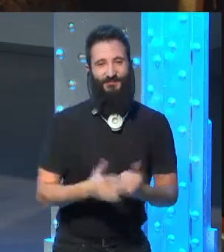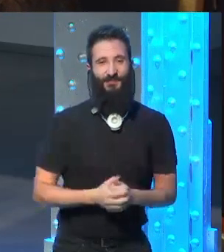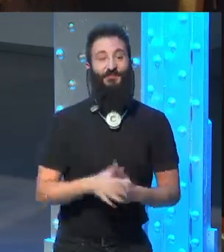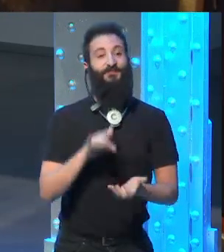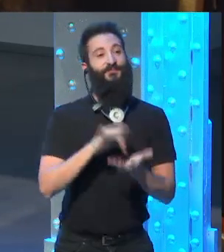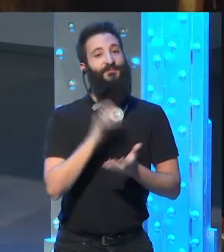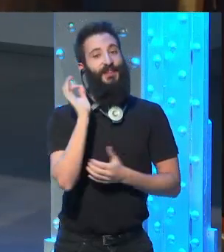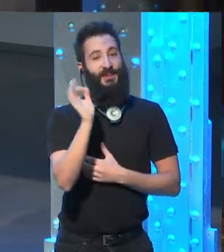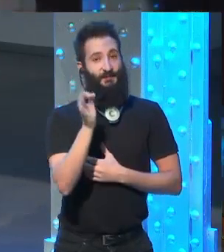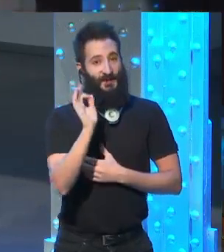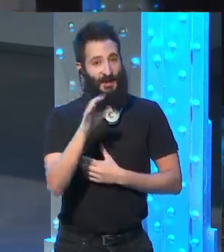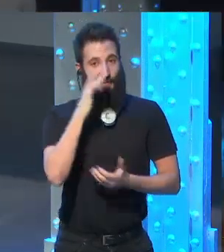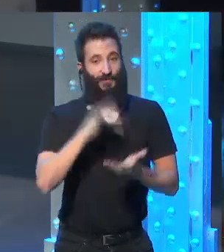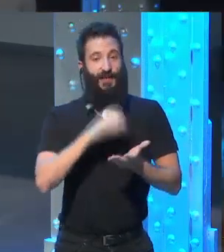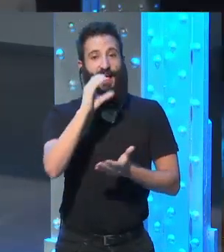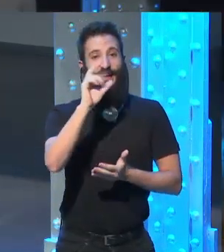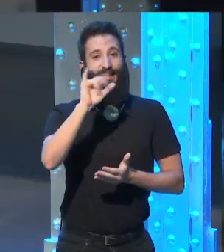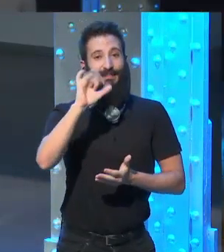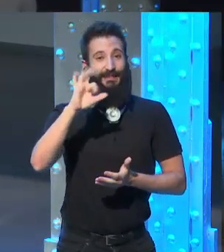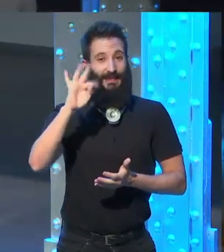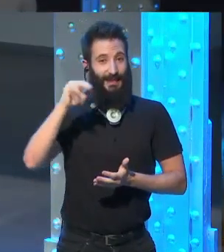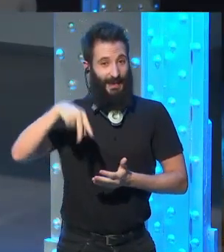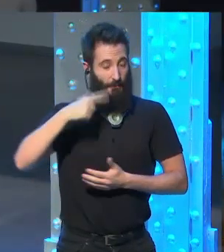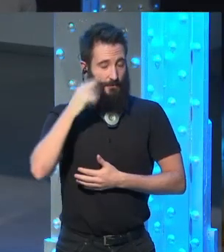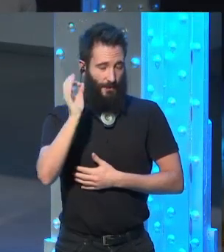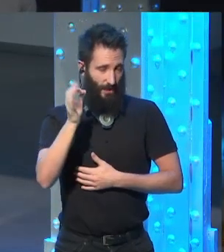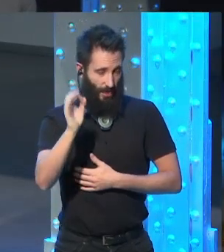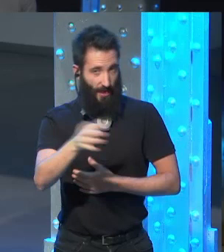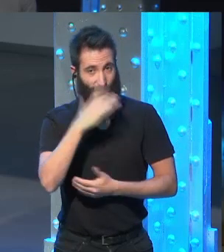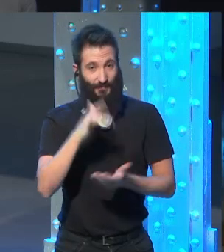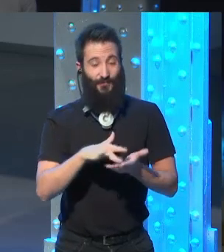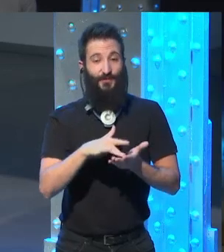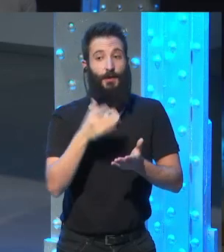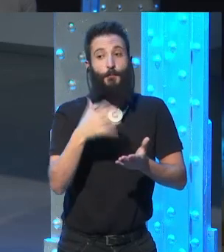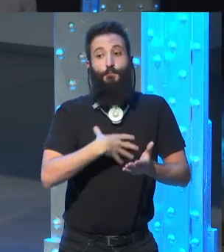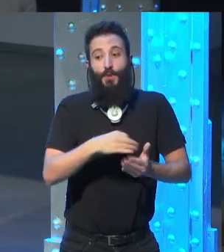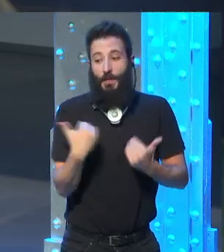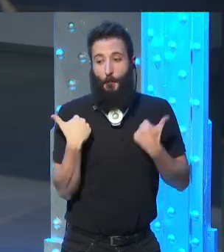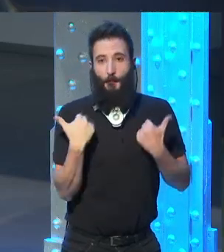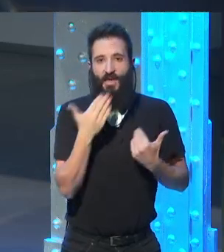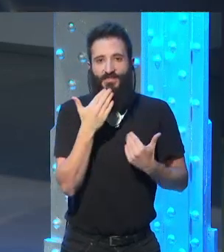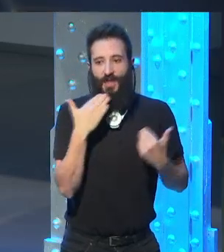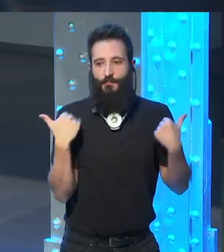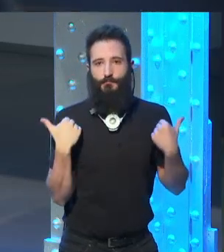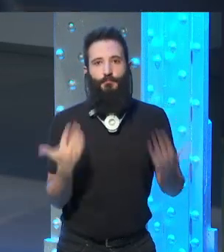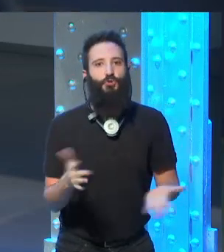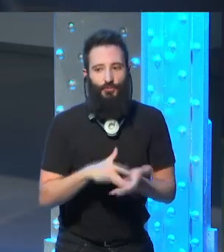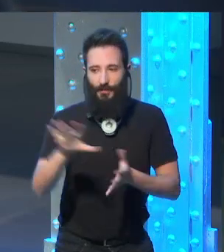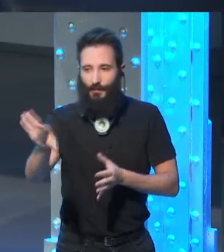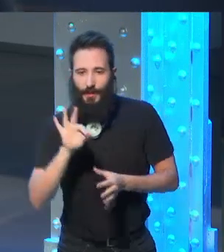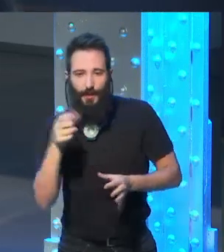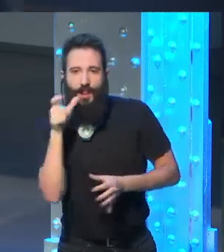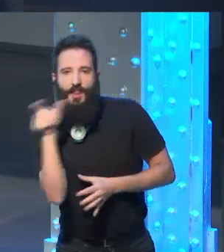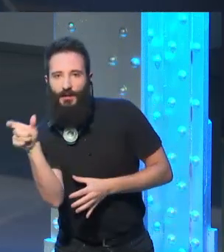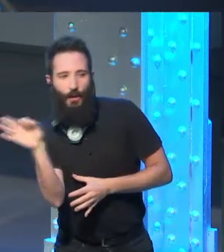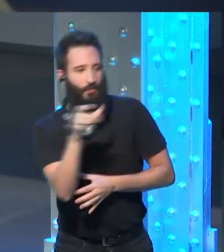Es cierto lo que ha dicho Cristina, muchas gracias, que quizás nos hacen elegir muy pronto entre ciencias o